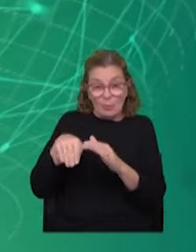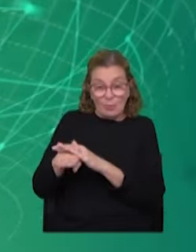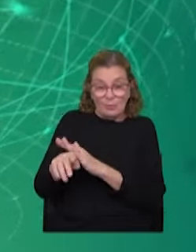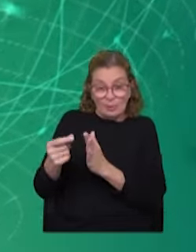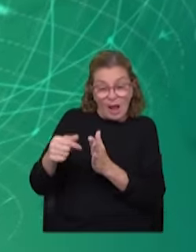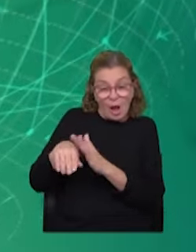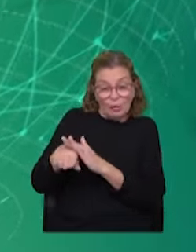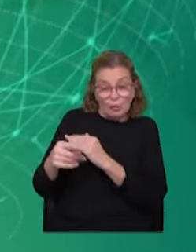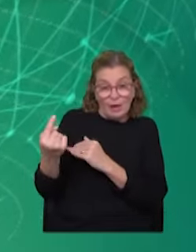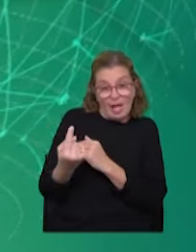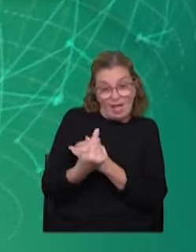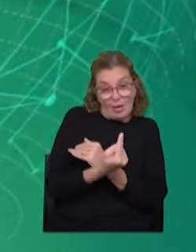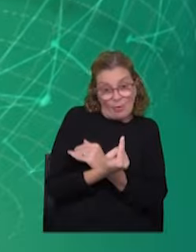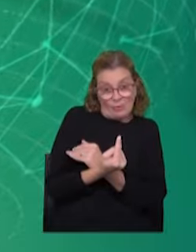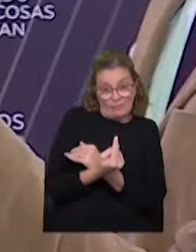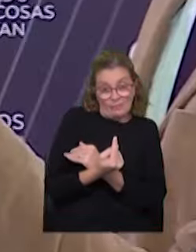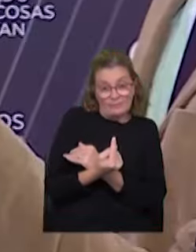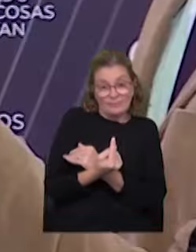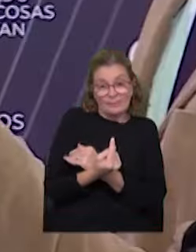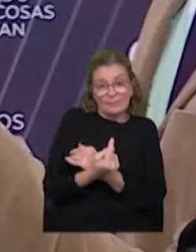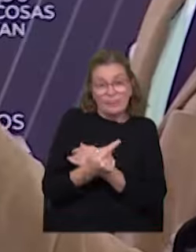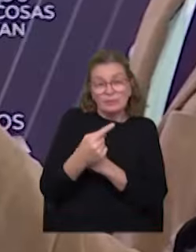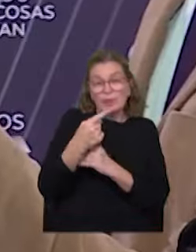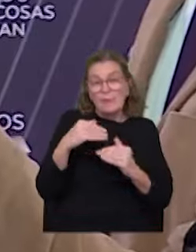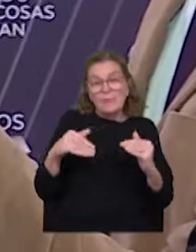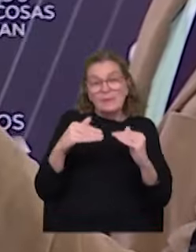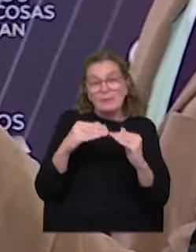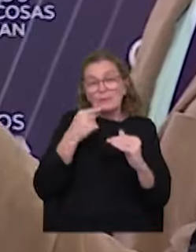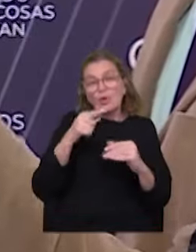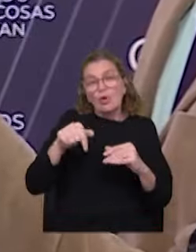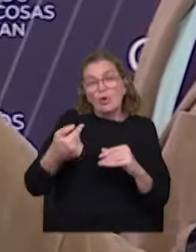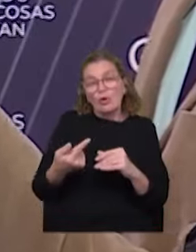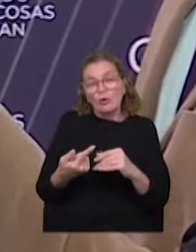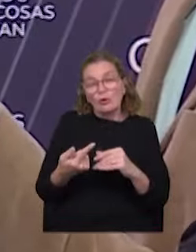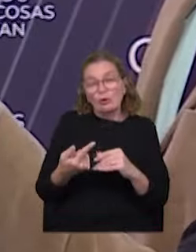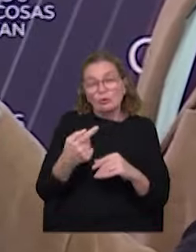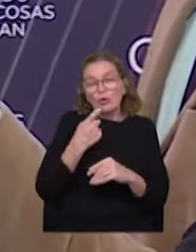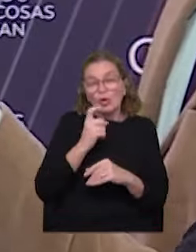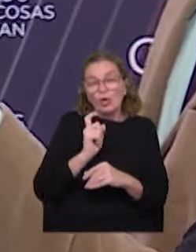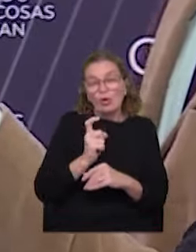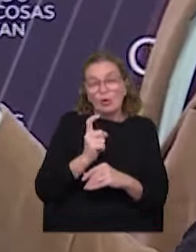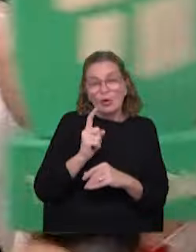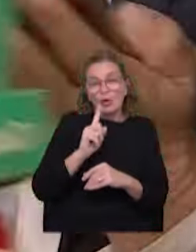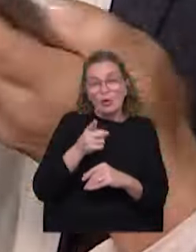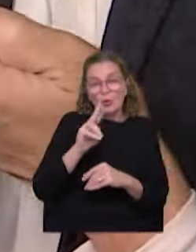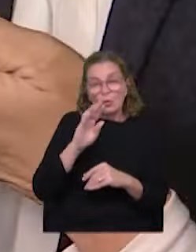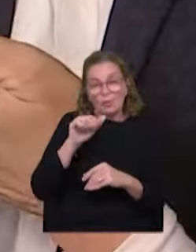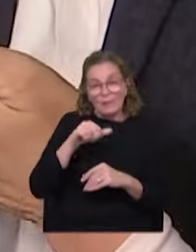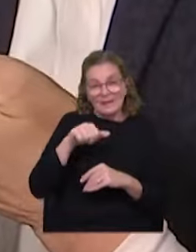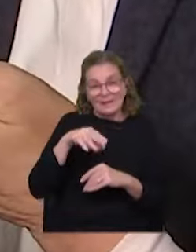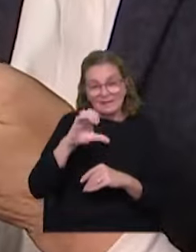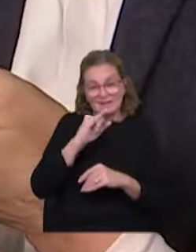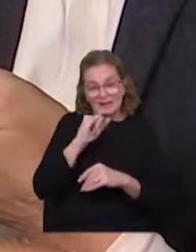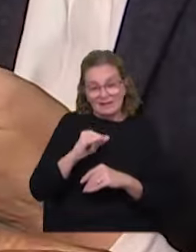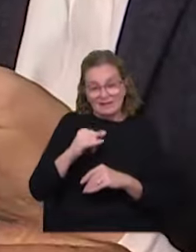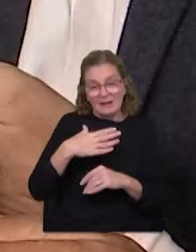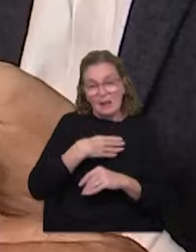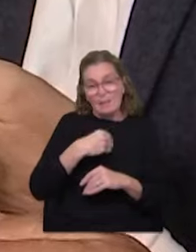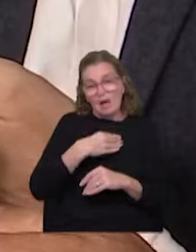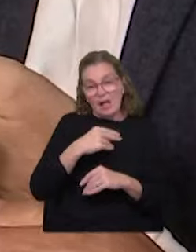ahorros individuales en el mismo tono se pronunciaron entre otros El precandidato Colorado Gabriel Méndez la nacionalista lba